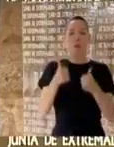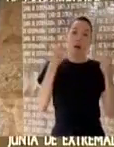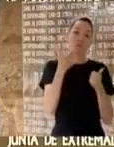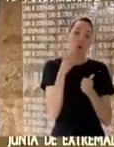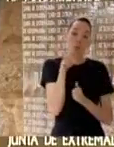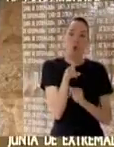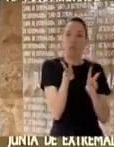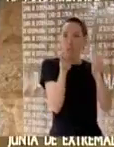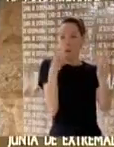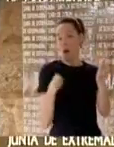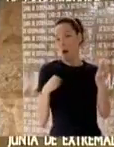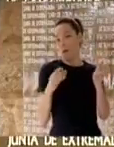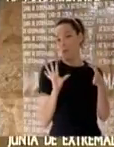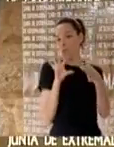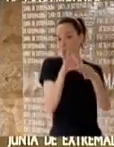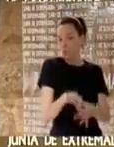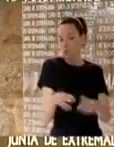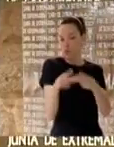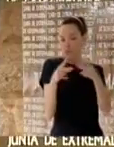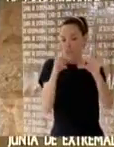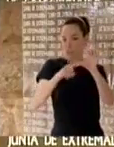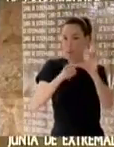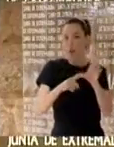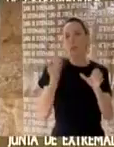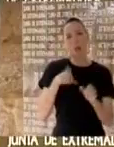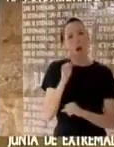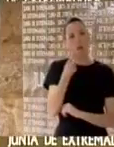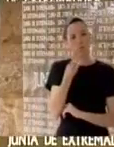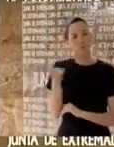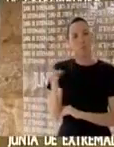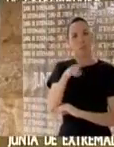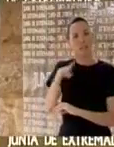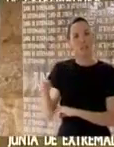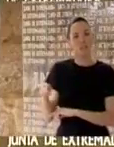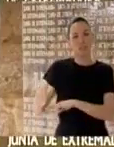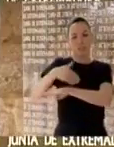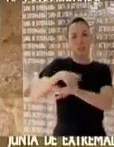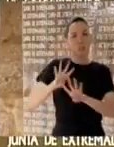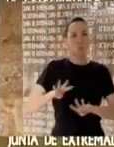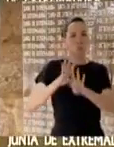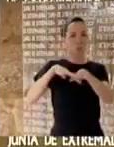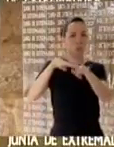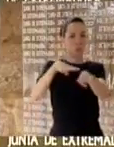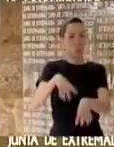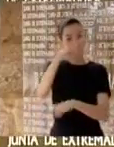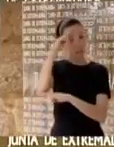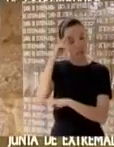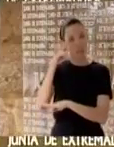que pues materializó la sociedad extremeña ya hace unos cuantos meses en las calles de la capital de